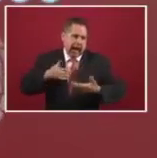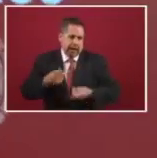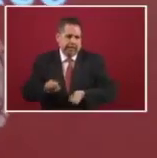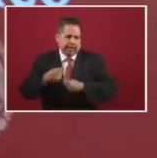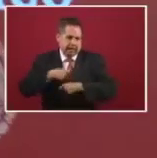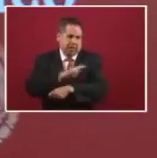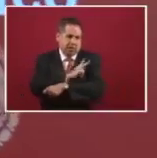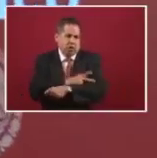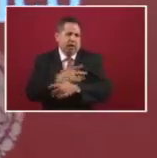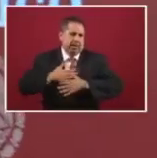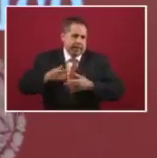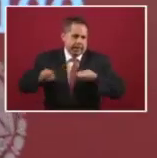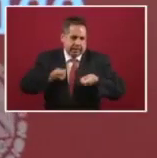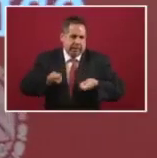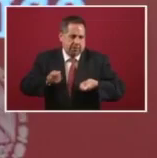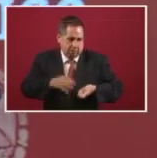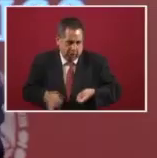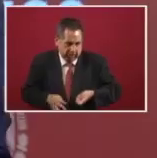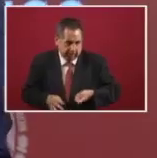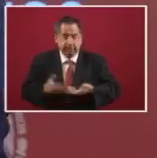Ahora, ¿qué